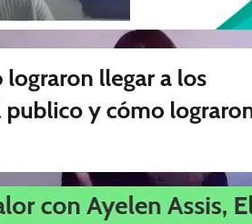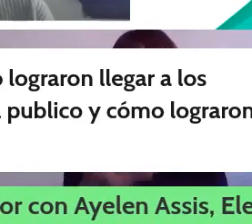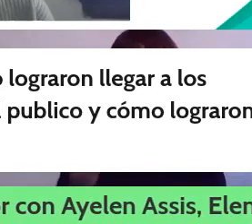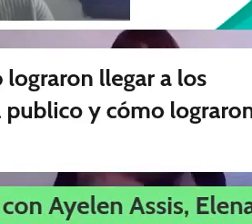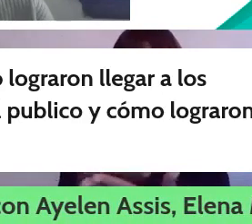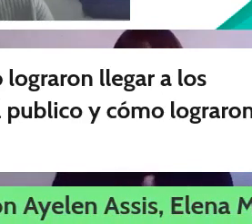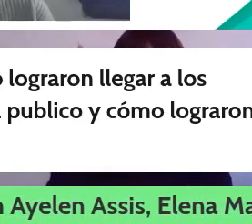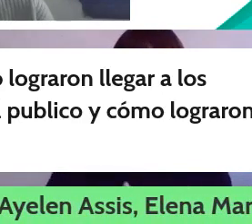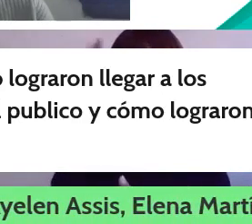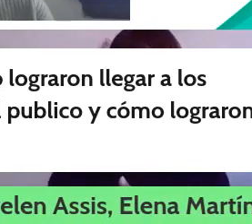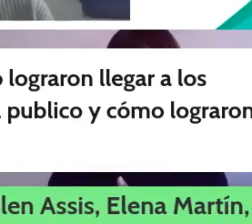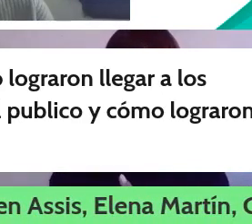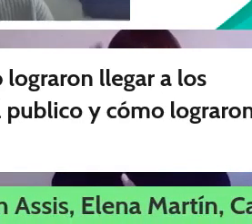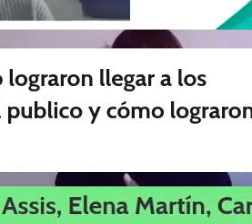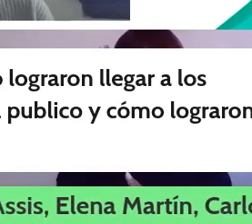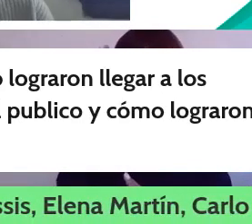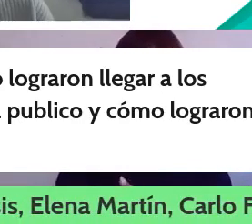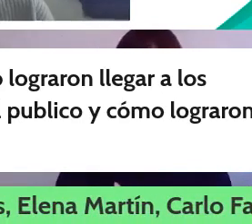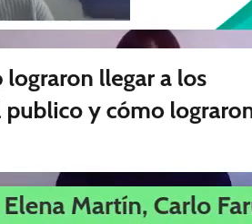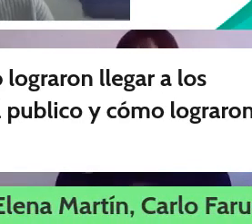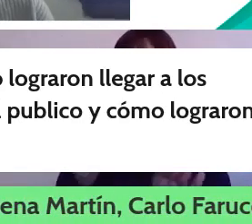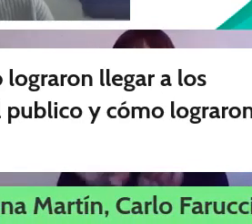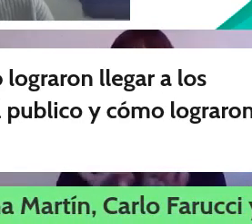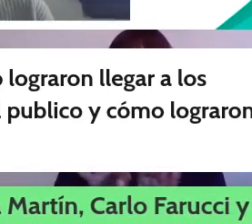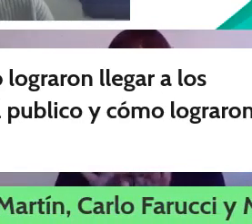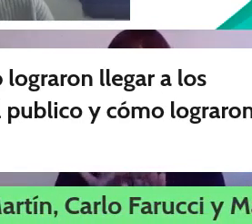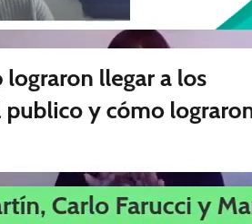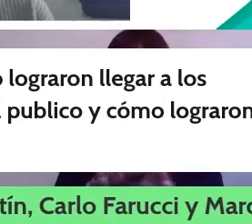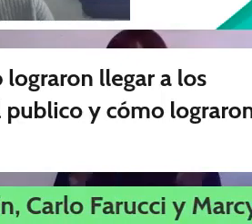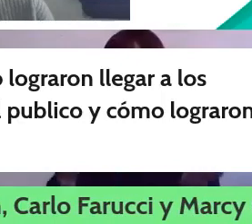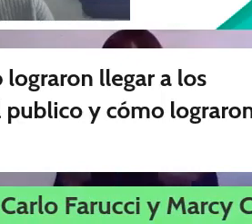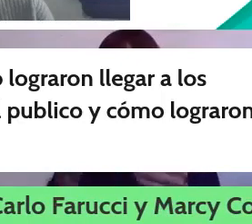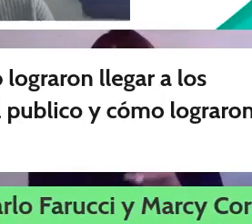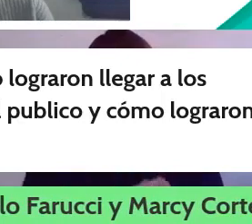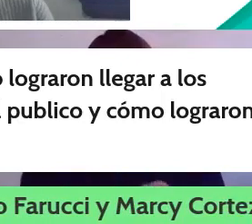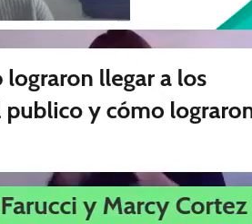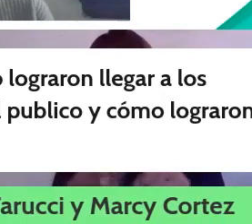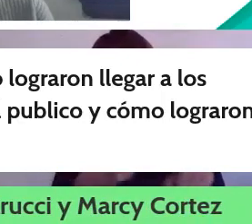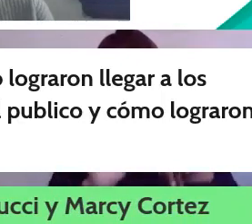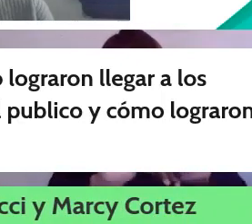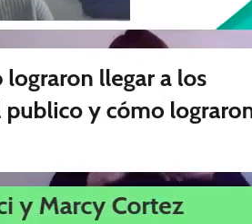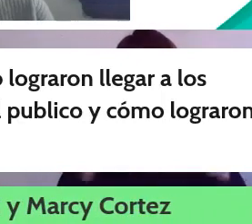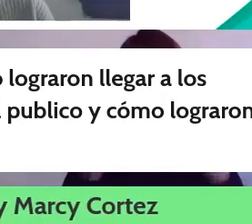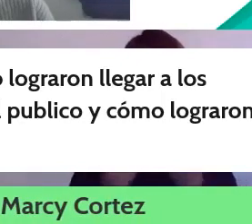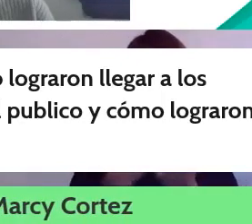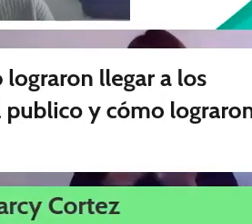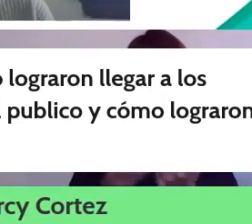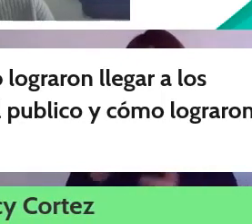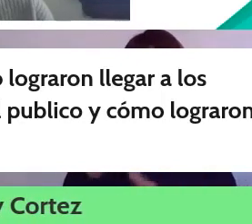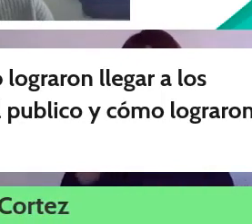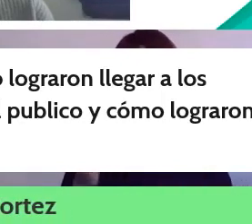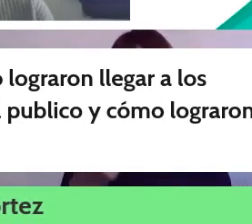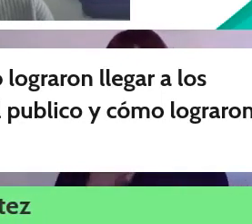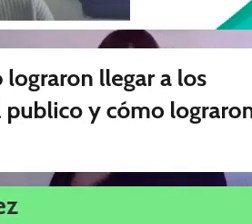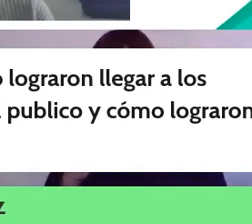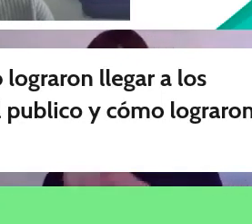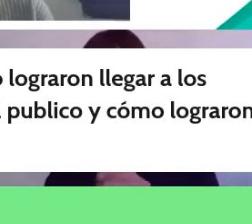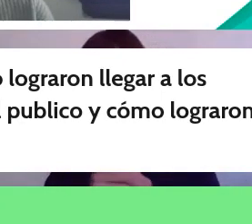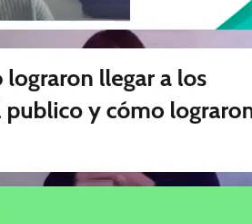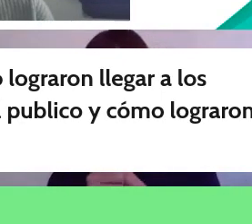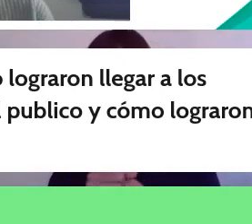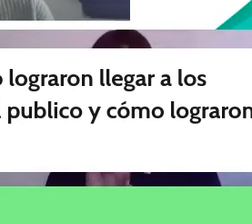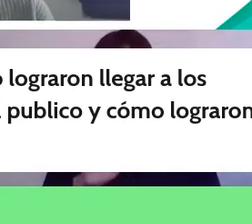cómo lograron que esto no afecte la razón social de la ONG sin ánimo de lucro? Esta pregunta me parece que es a Yelén, es